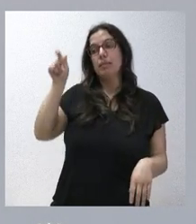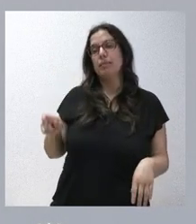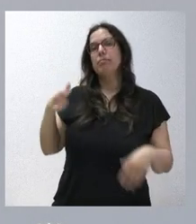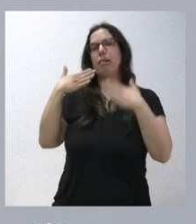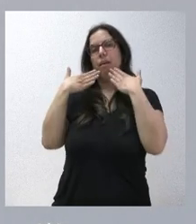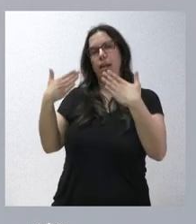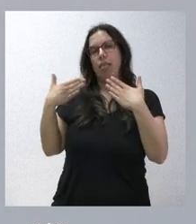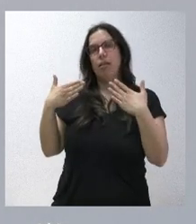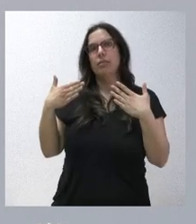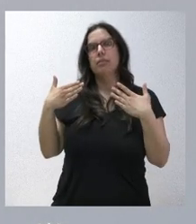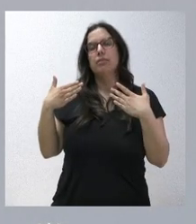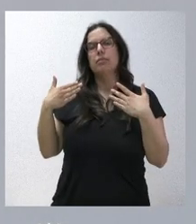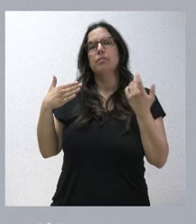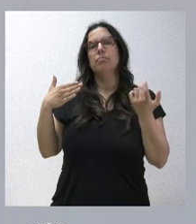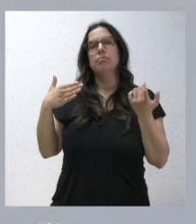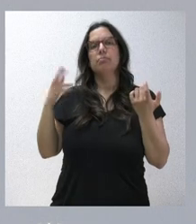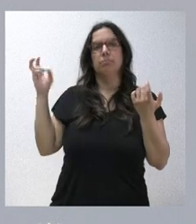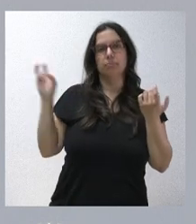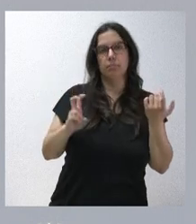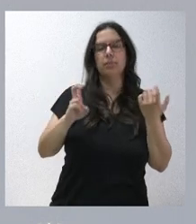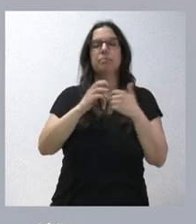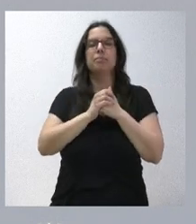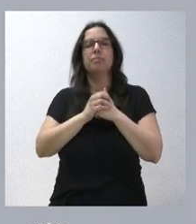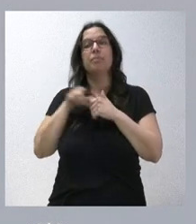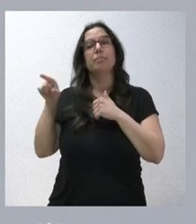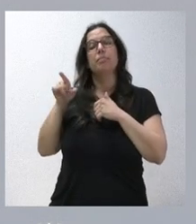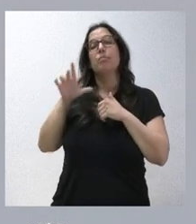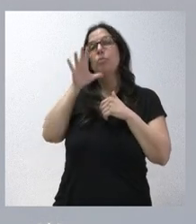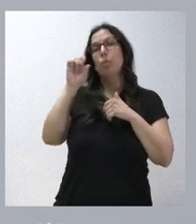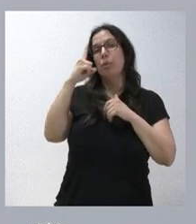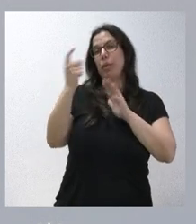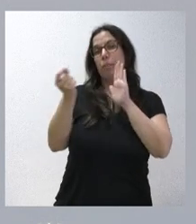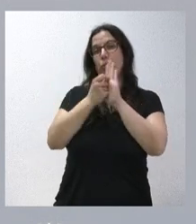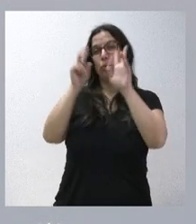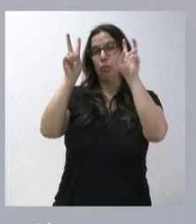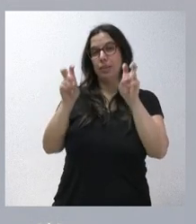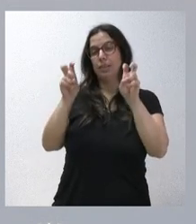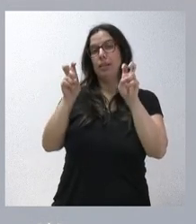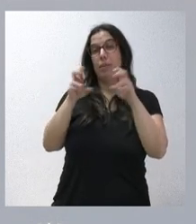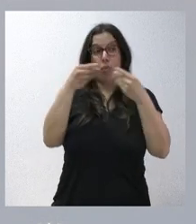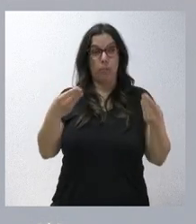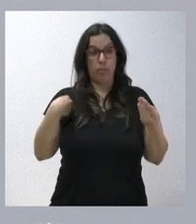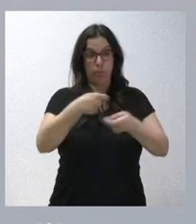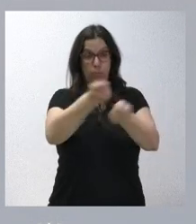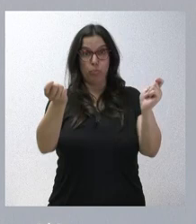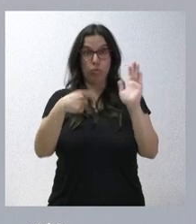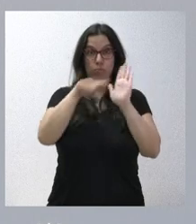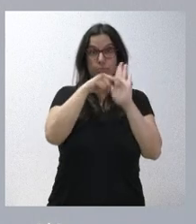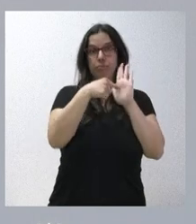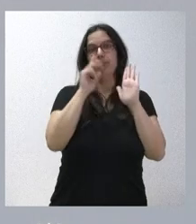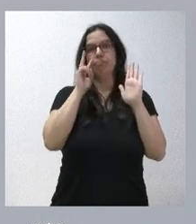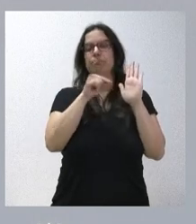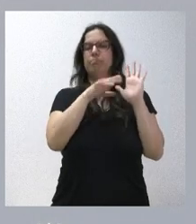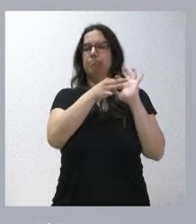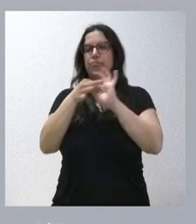hoy que esté entre nosotros en relación con el primer punto de la documentación que les hemos ido entregado